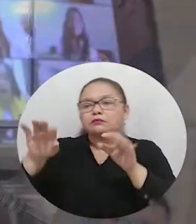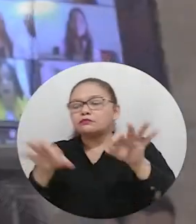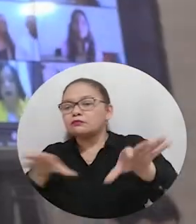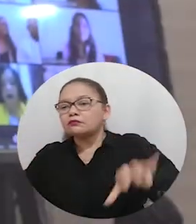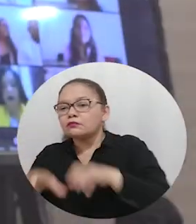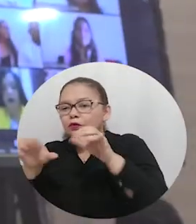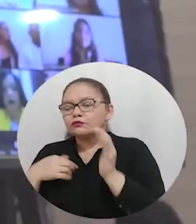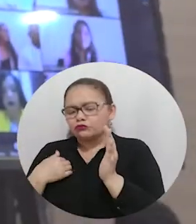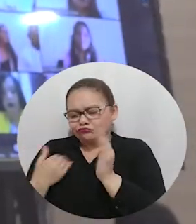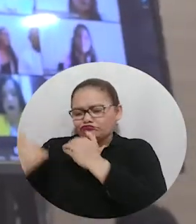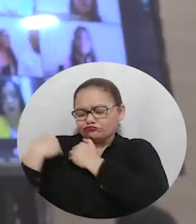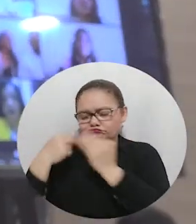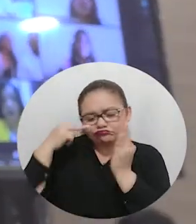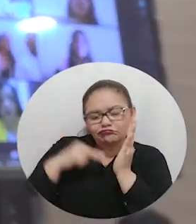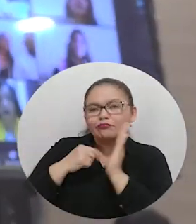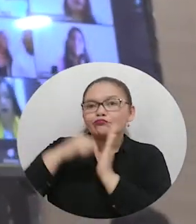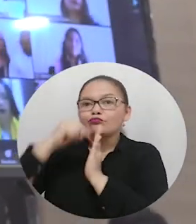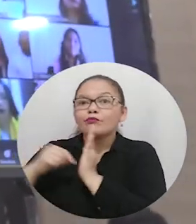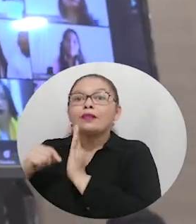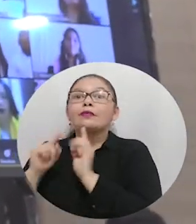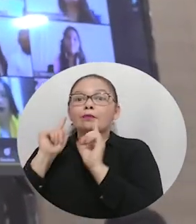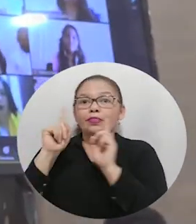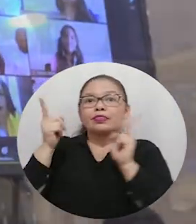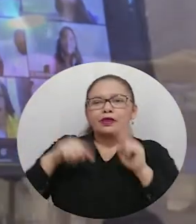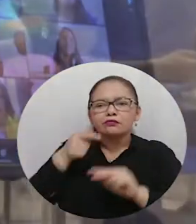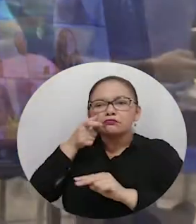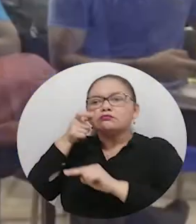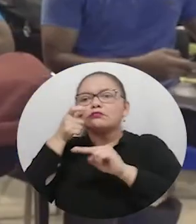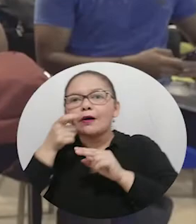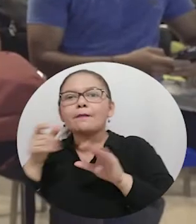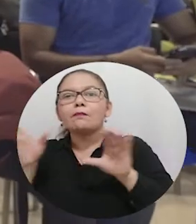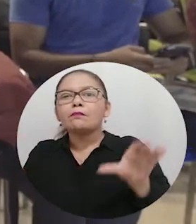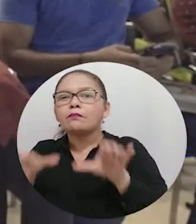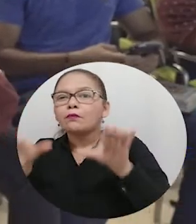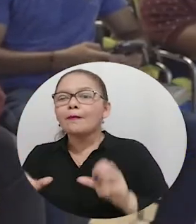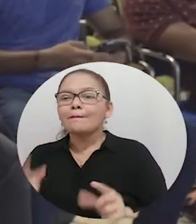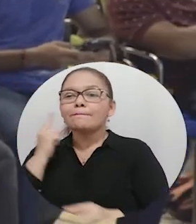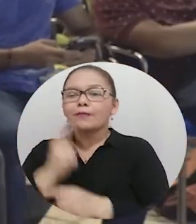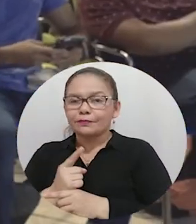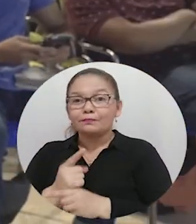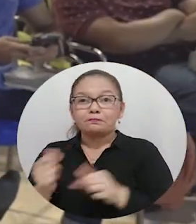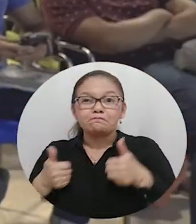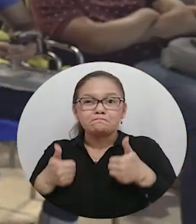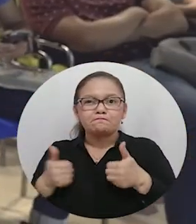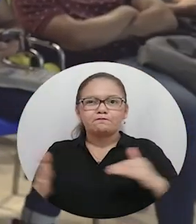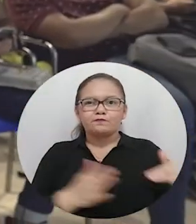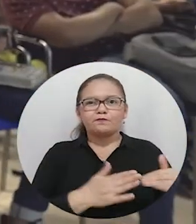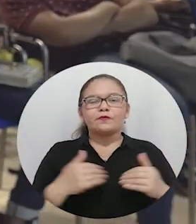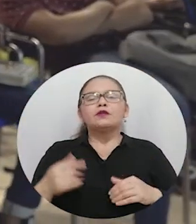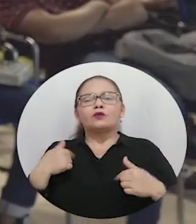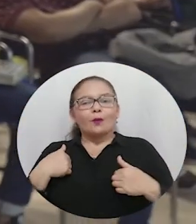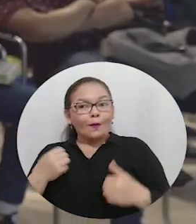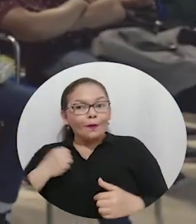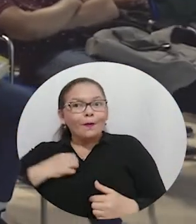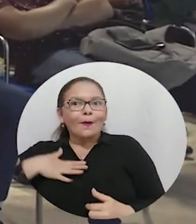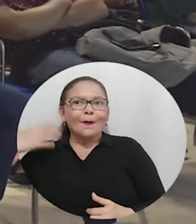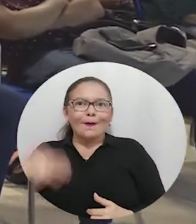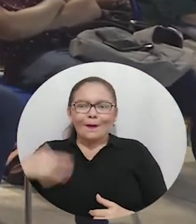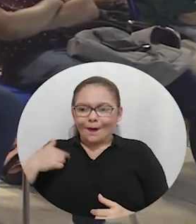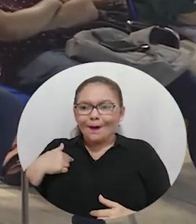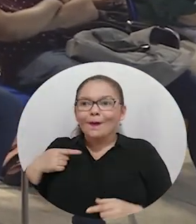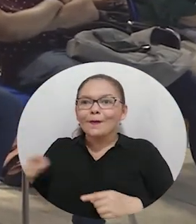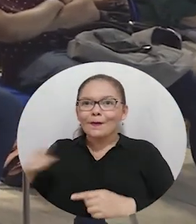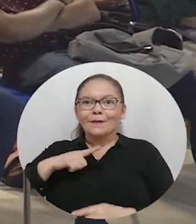algo muy importante, velaré porque éstas se lleven a cabo satisfactoriamente. Pienso que es una oportunidad que enriquece el